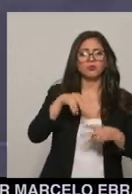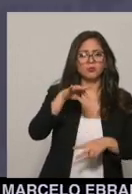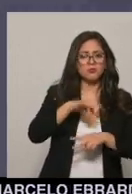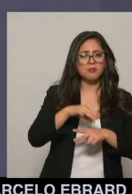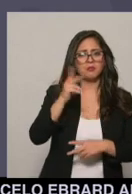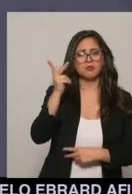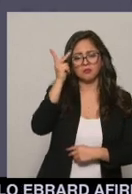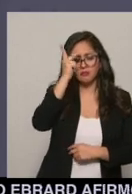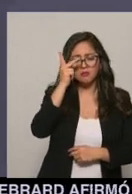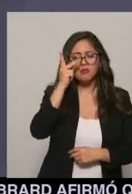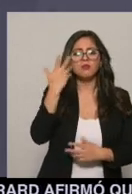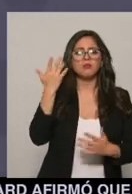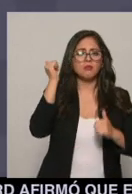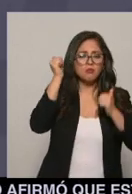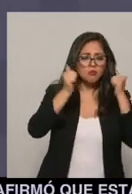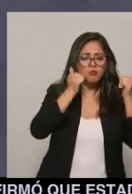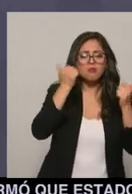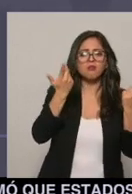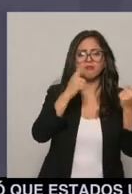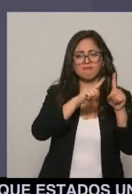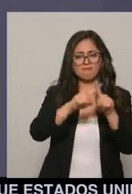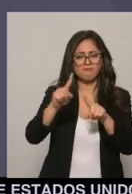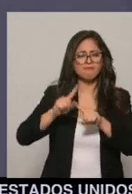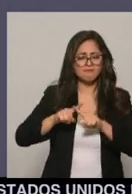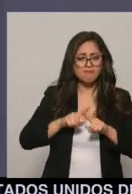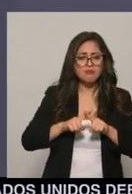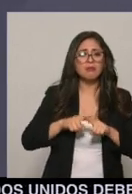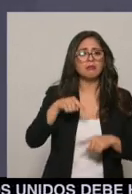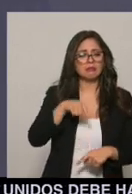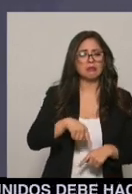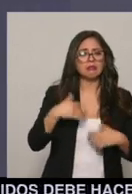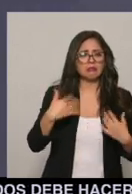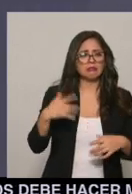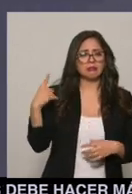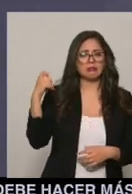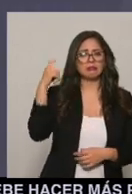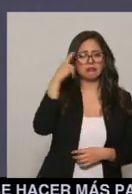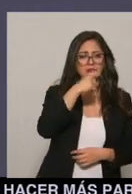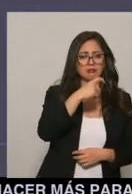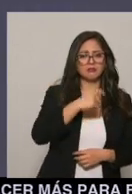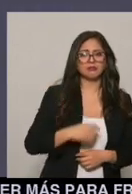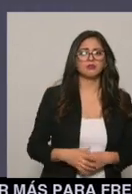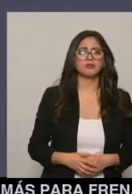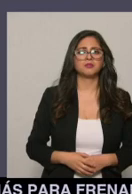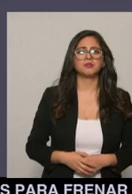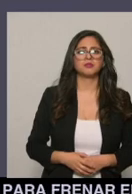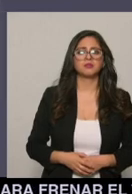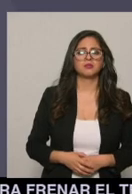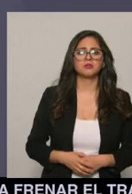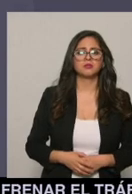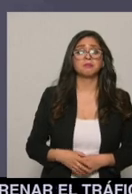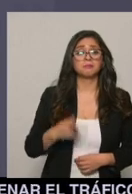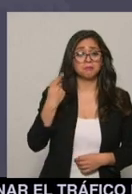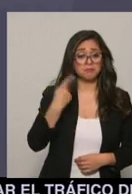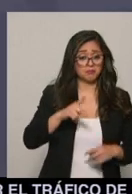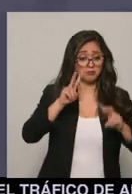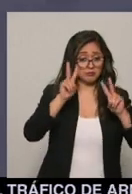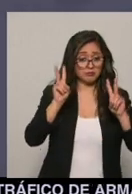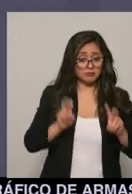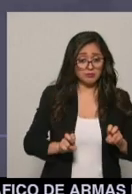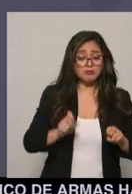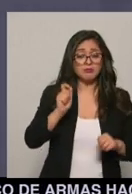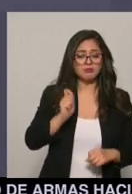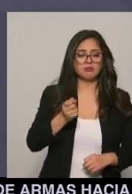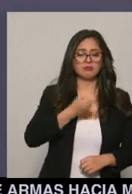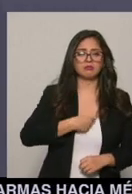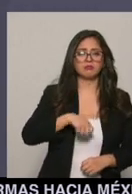religioso, etcétera, antropológico, etcétera. Es bastante complejo abordarlo, ¿no? Sin embargo, desde el punto de vista de la salud mental, creemos que el